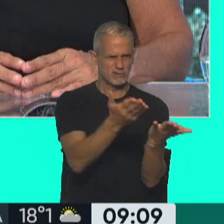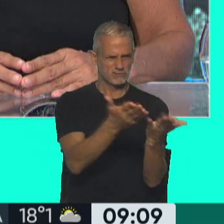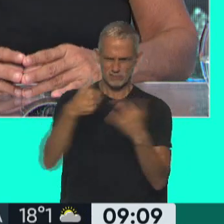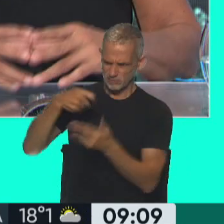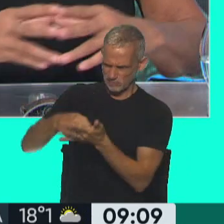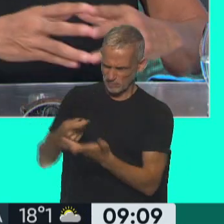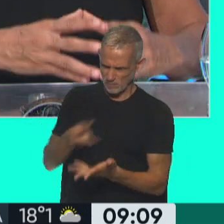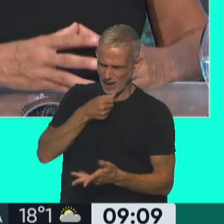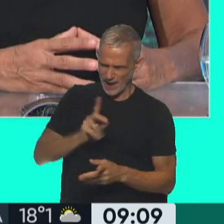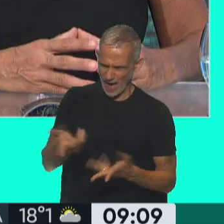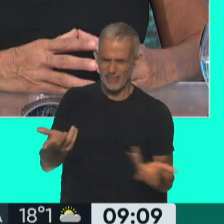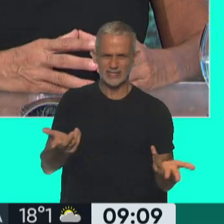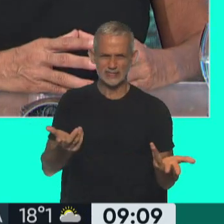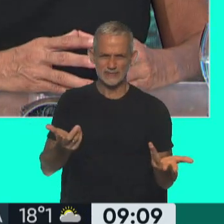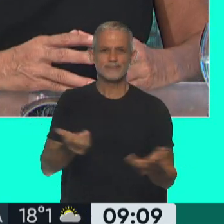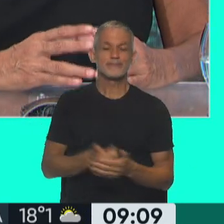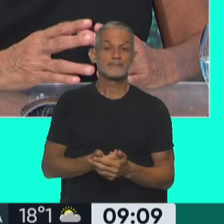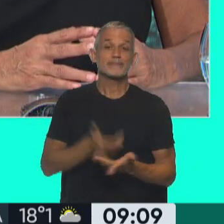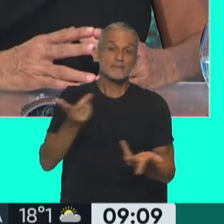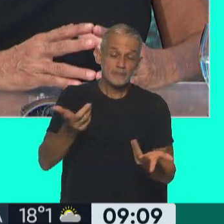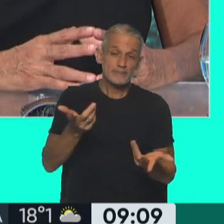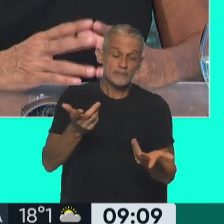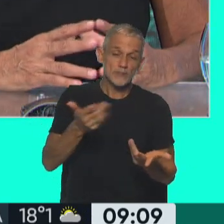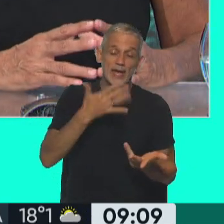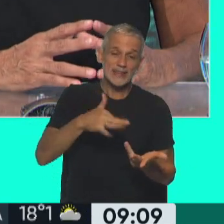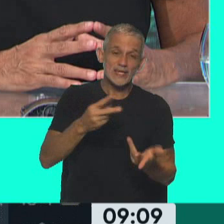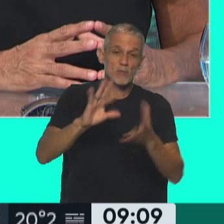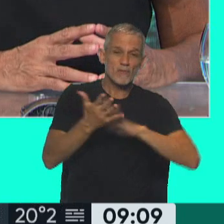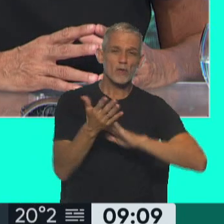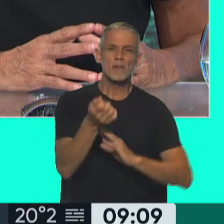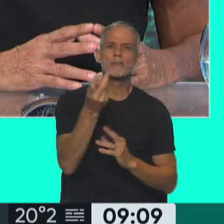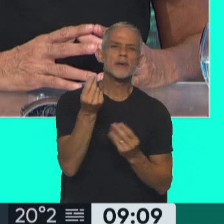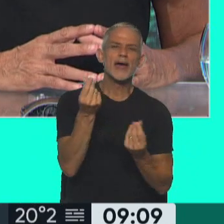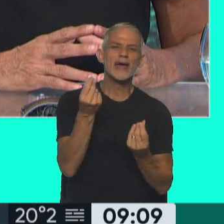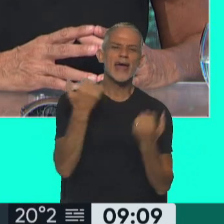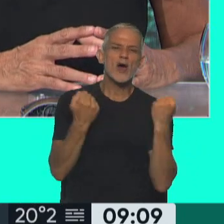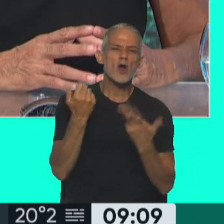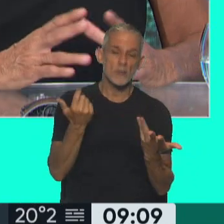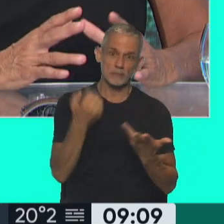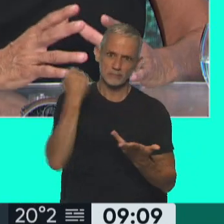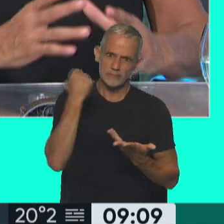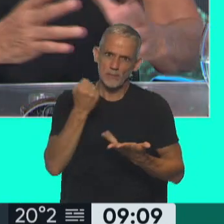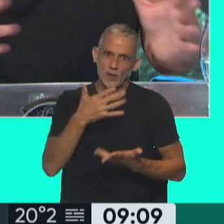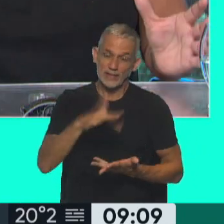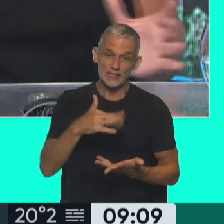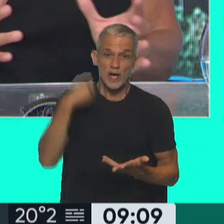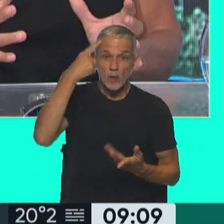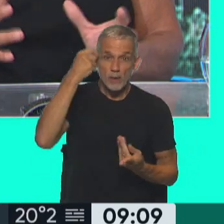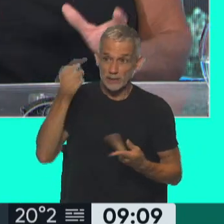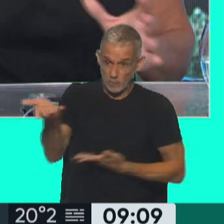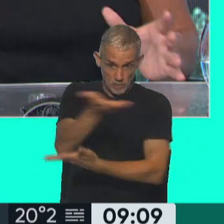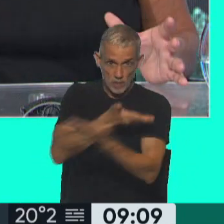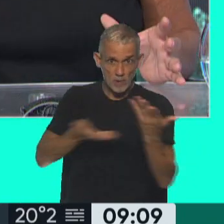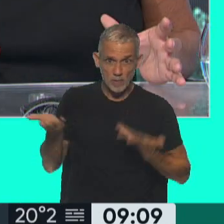paga nunca. Entender también los números económicos son fundamentales y lo aprendemos entre